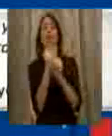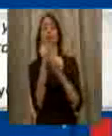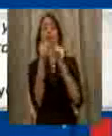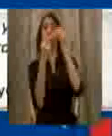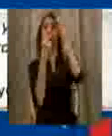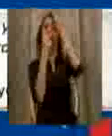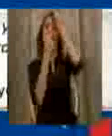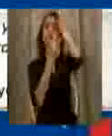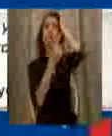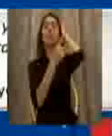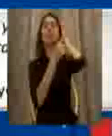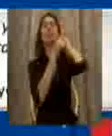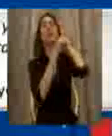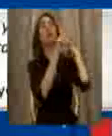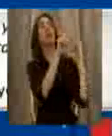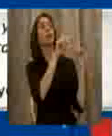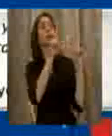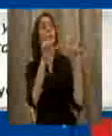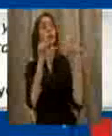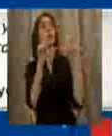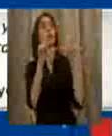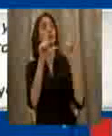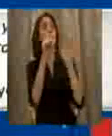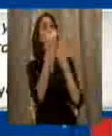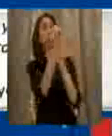ven en